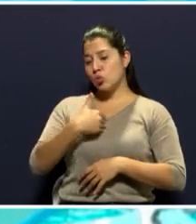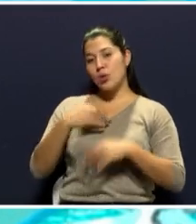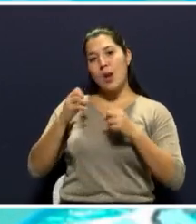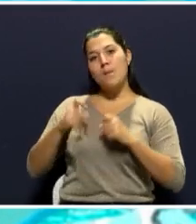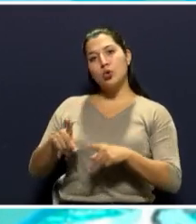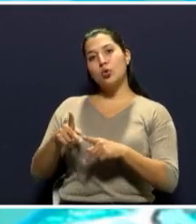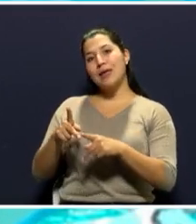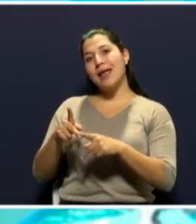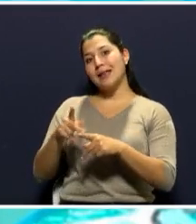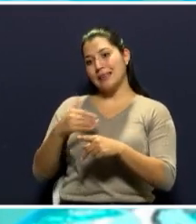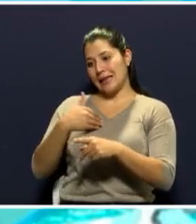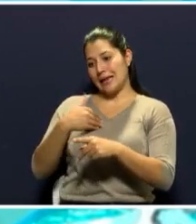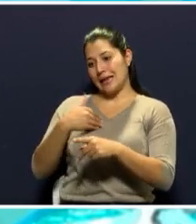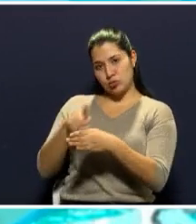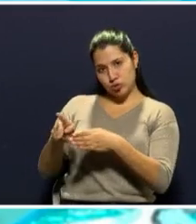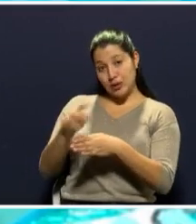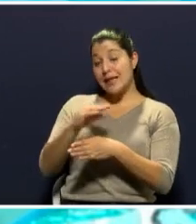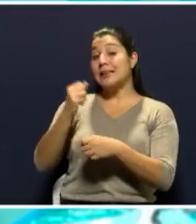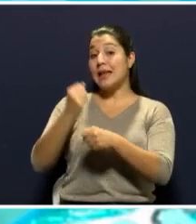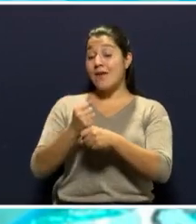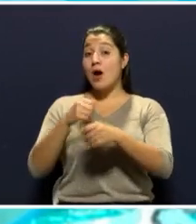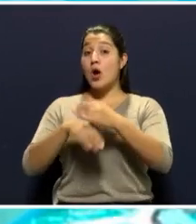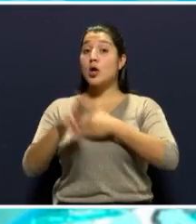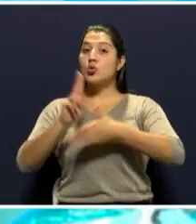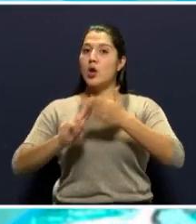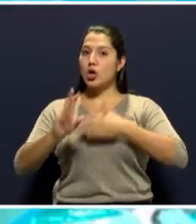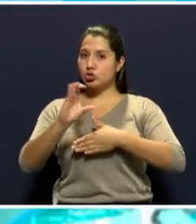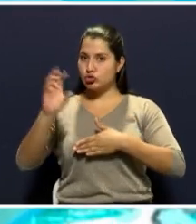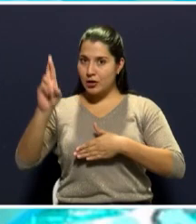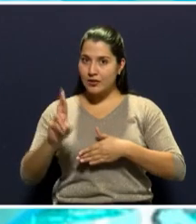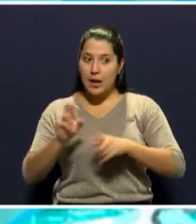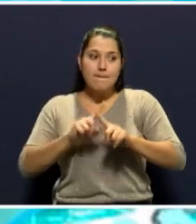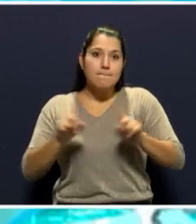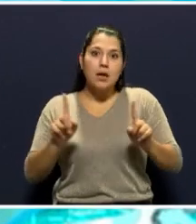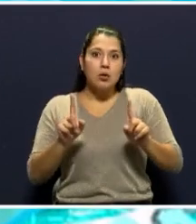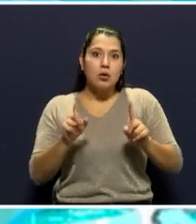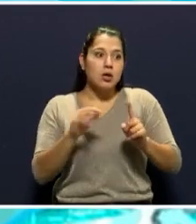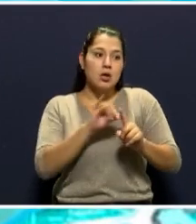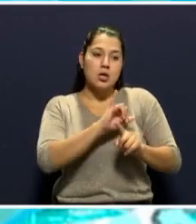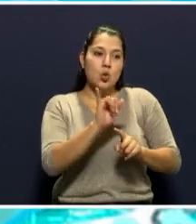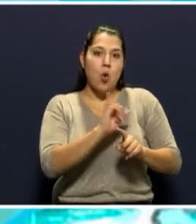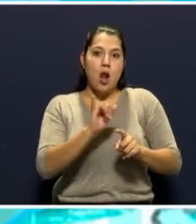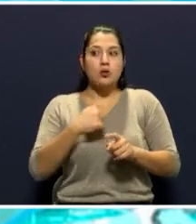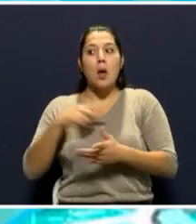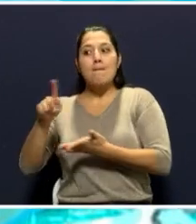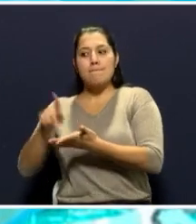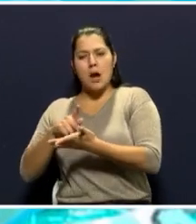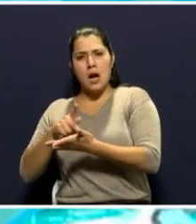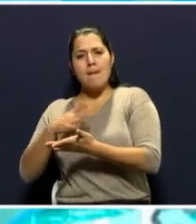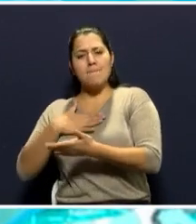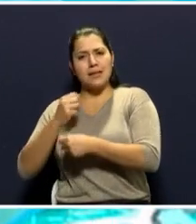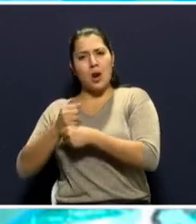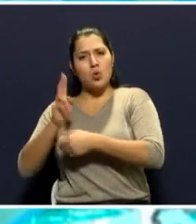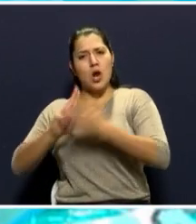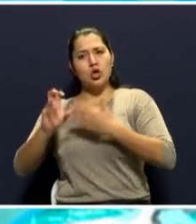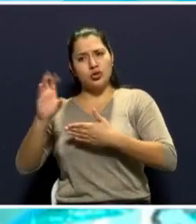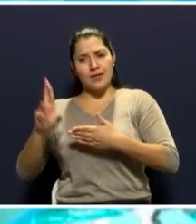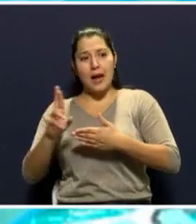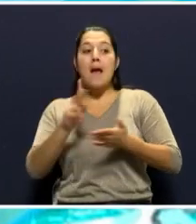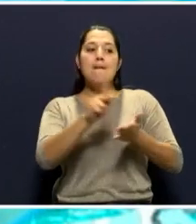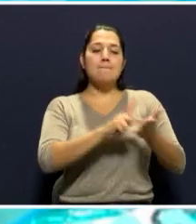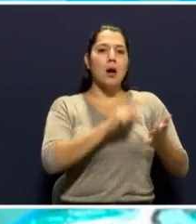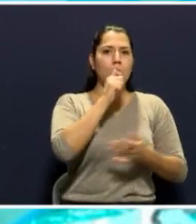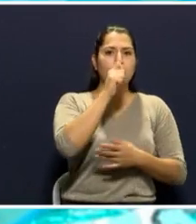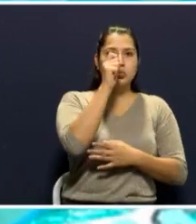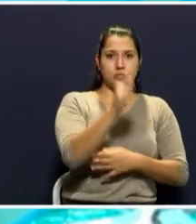trabajo en la Universidad de Costa Rica, pero aún así es un ingreso que ya dejo de percibir y que de alguna u otra forma yo lo utilizaba para algunas cosas